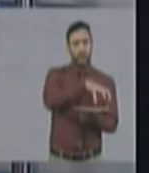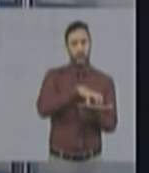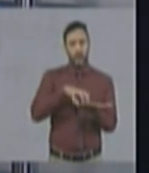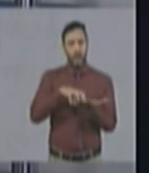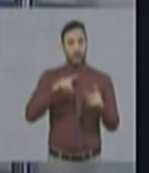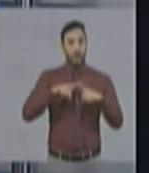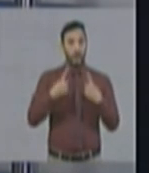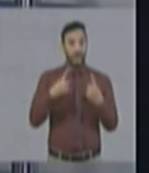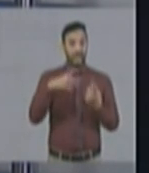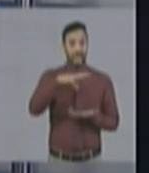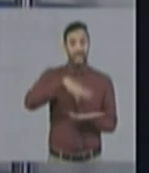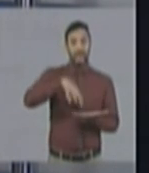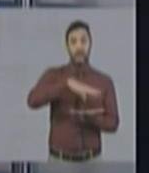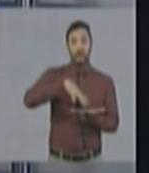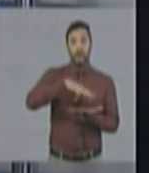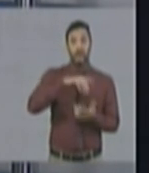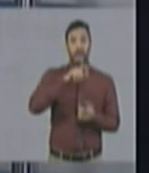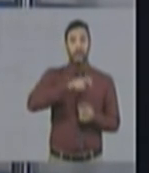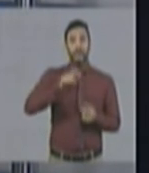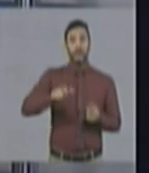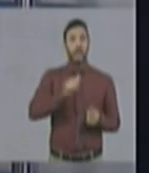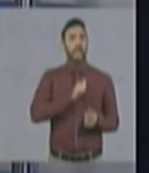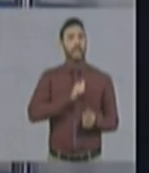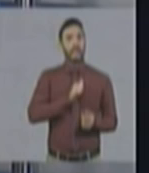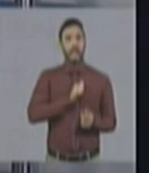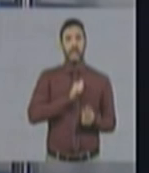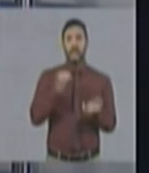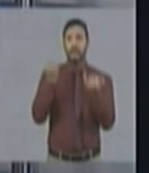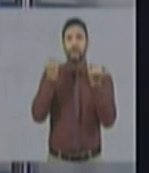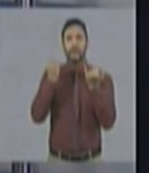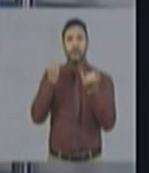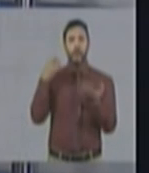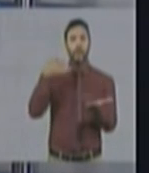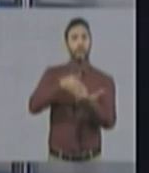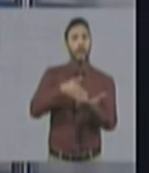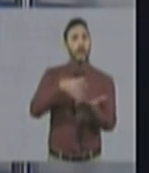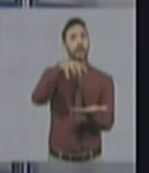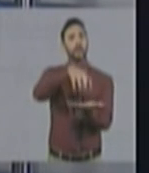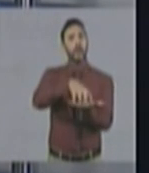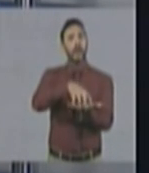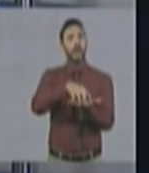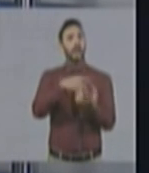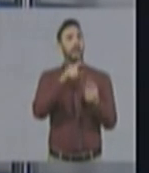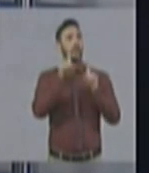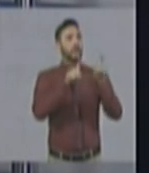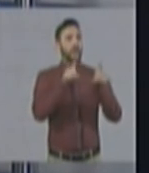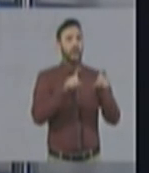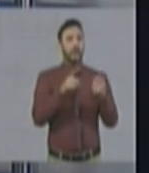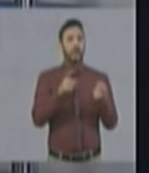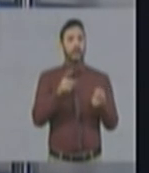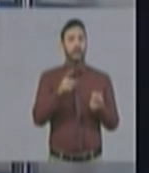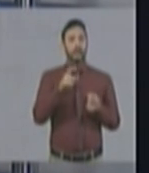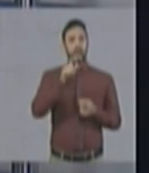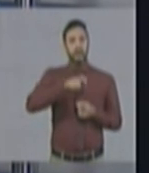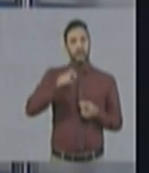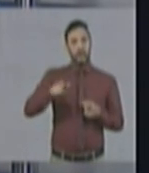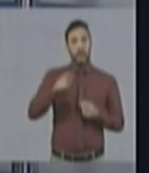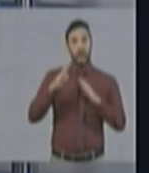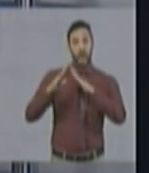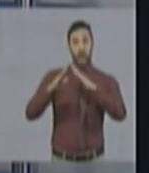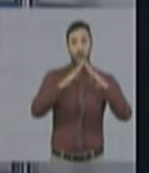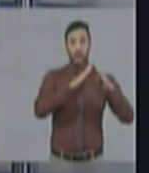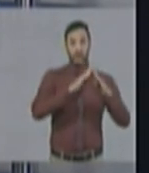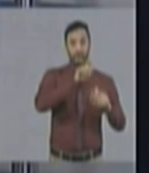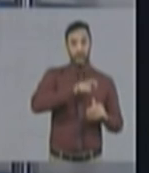en situaciones como esta las personas siempre tienden a buscar un poco de información, a llegar al lugar, y nosotros decíamos la colaboración que prestó la comunidad.